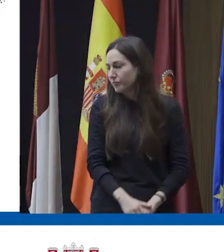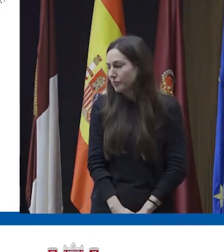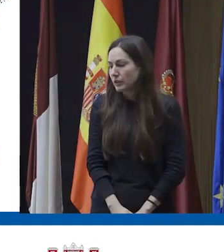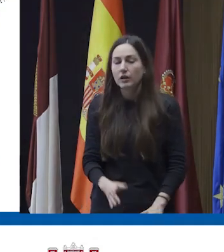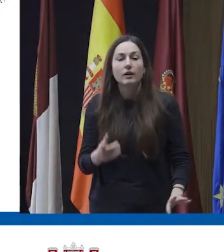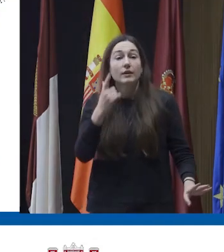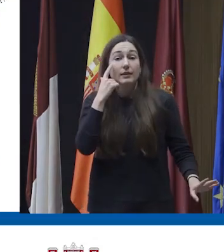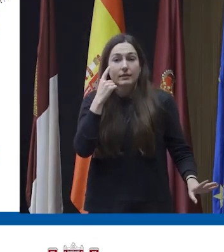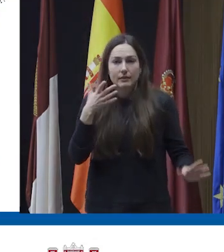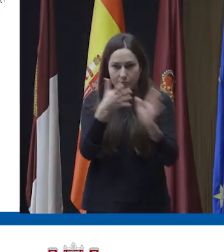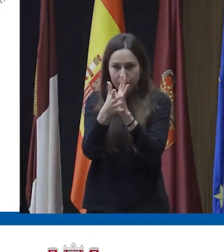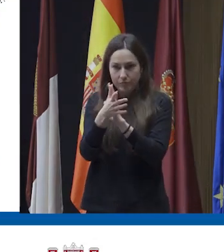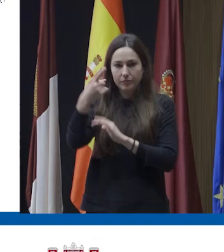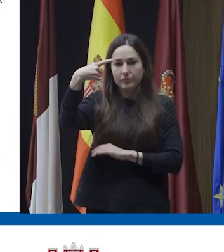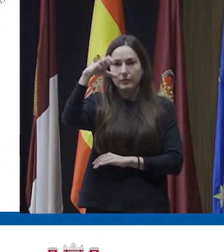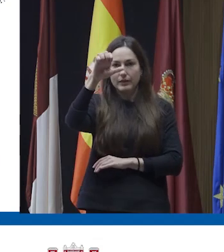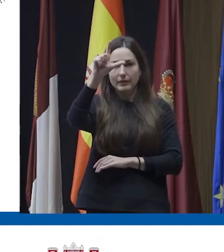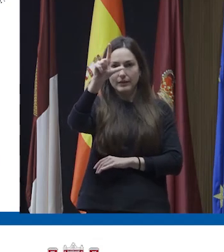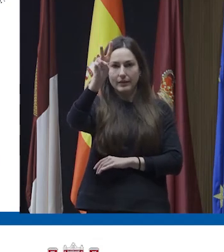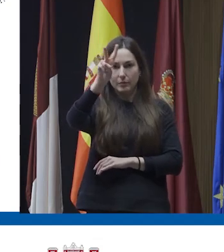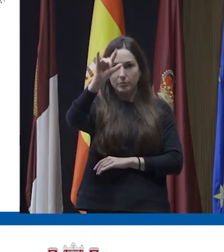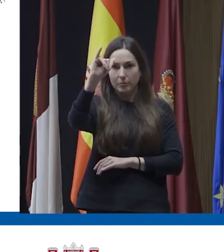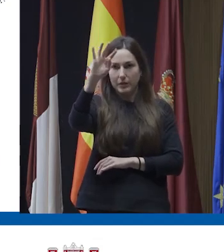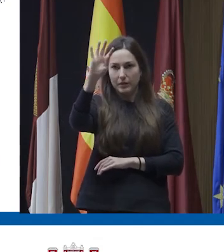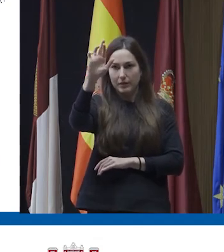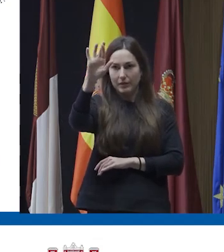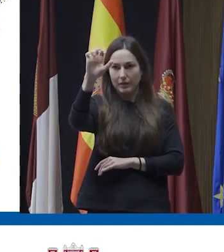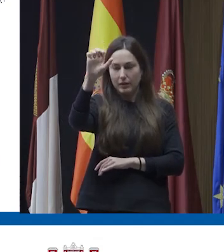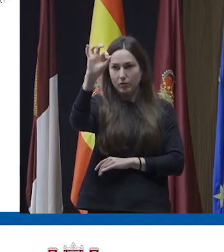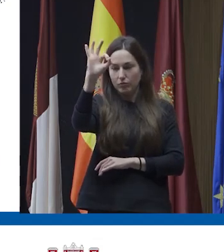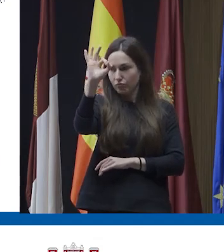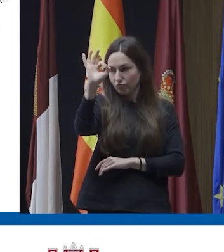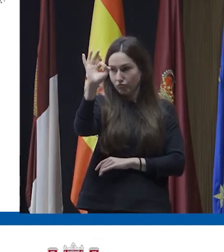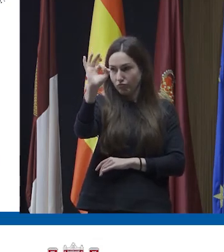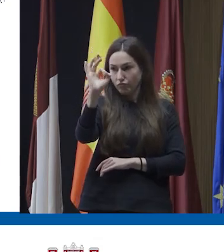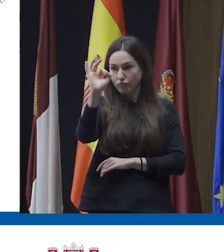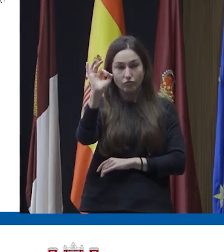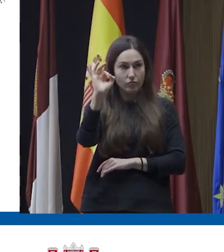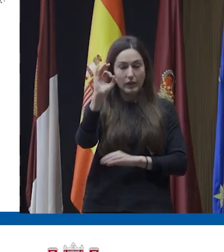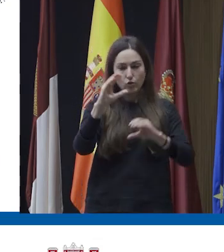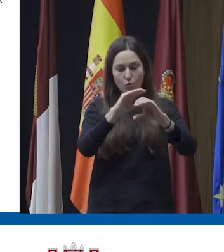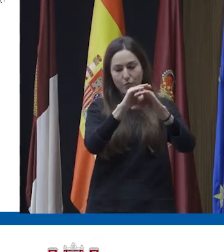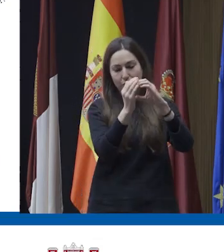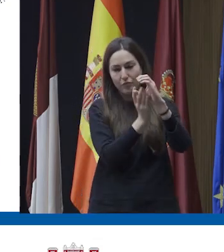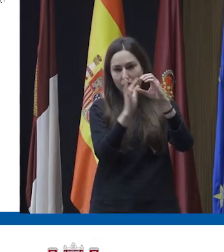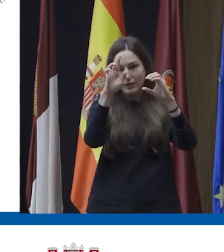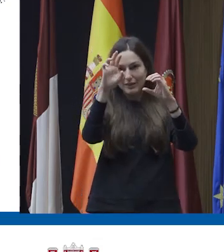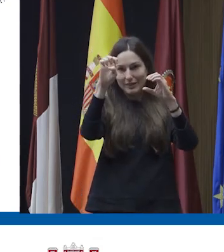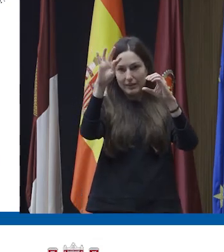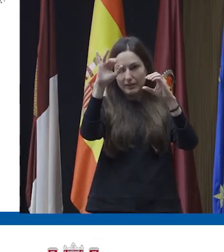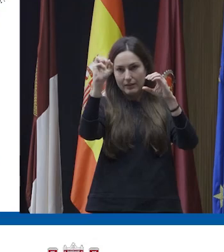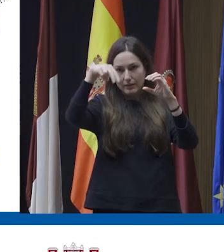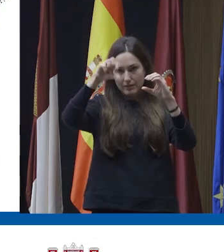Bueno, pues el gel del ojo es el gel vitrio, ¿vale? Que de manera natural, por así decirlo, se encuentra pegado a la retina, que es el órgano de la